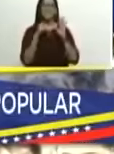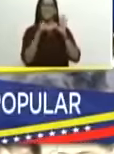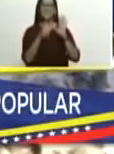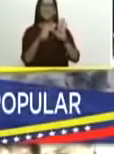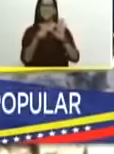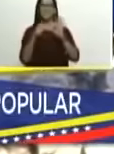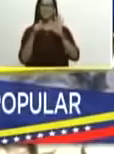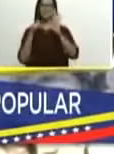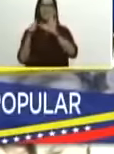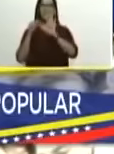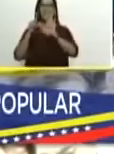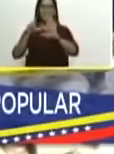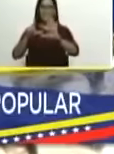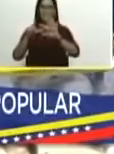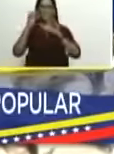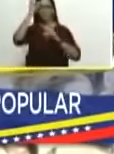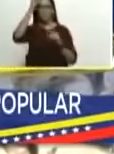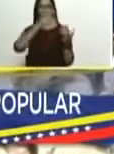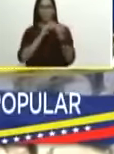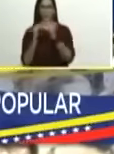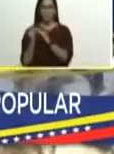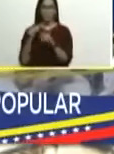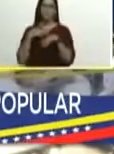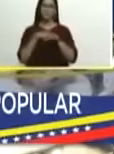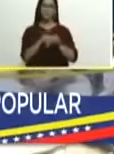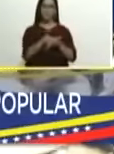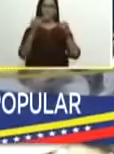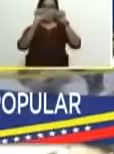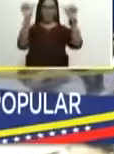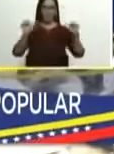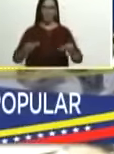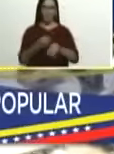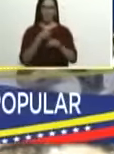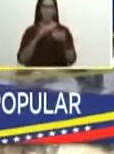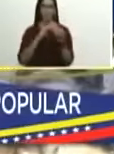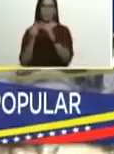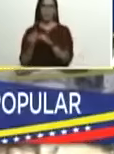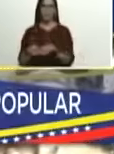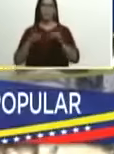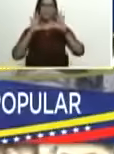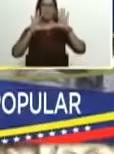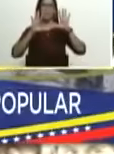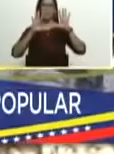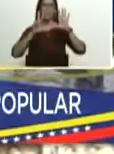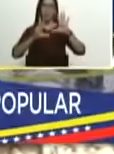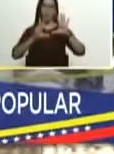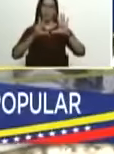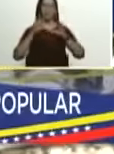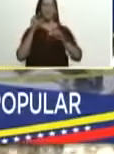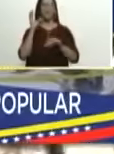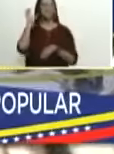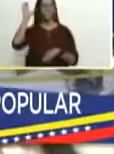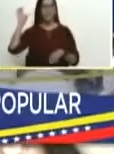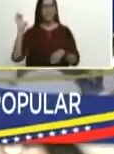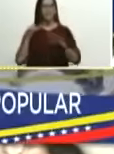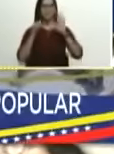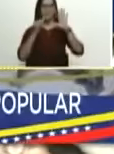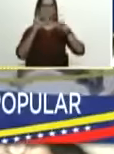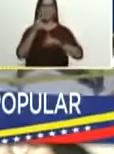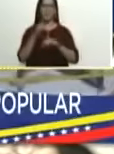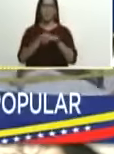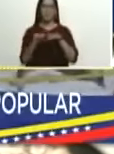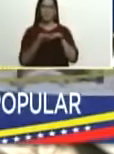4.667 consejos comunales integrados al sistema del gobierno comunal, 18 estados, 73